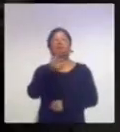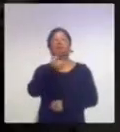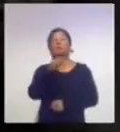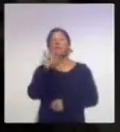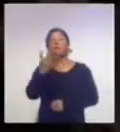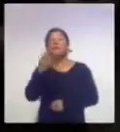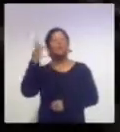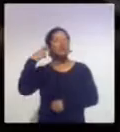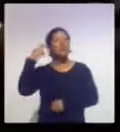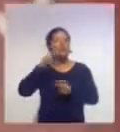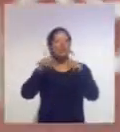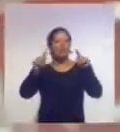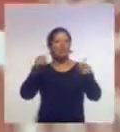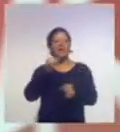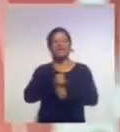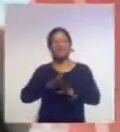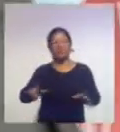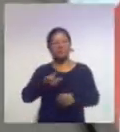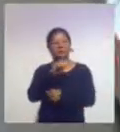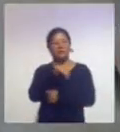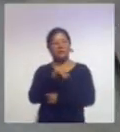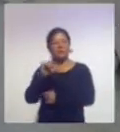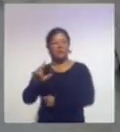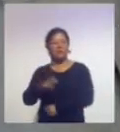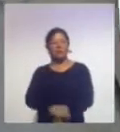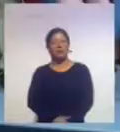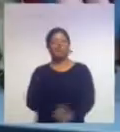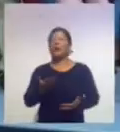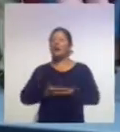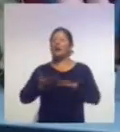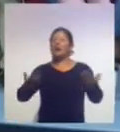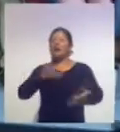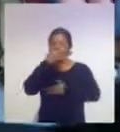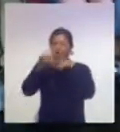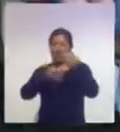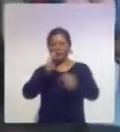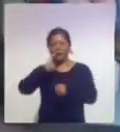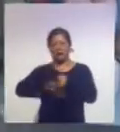Tlaxcala. Con información de Mariana Lovera, Ahora Noticias.